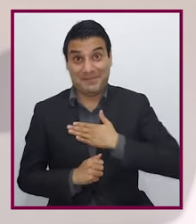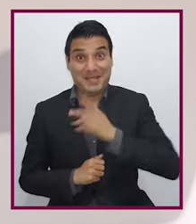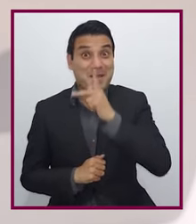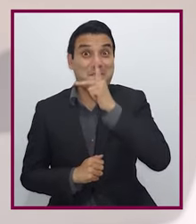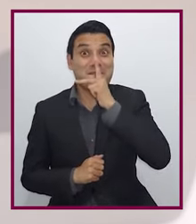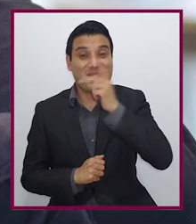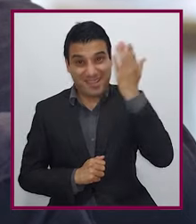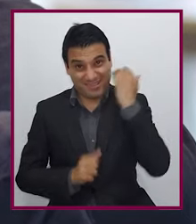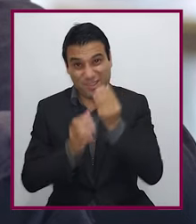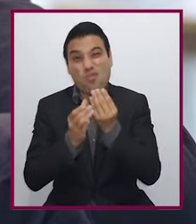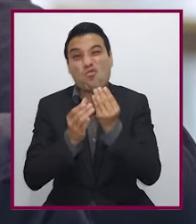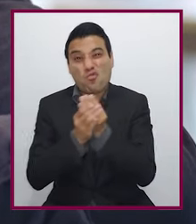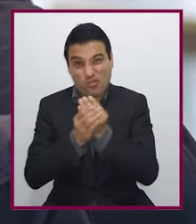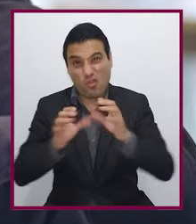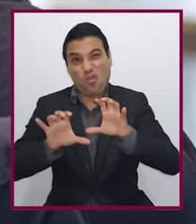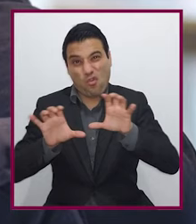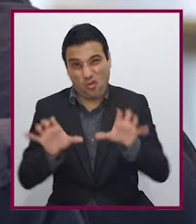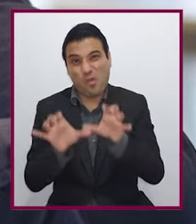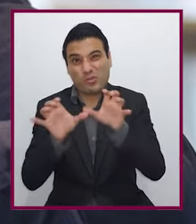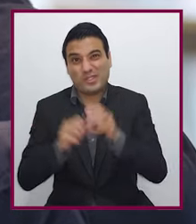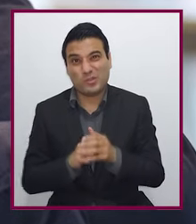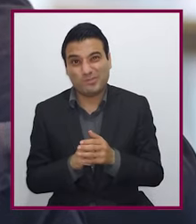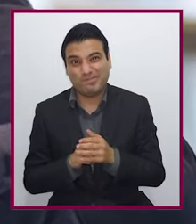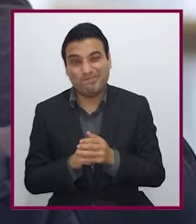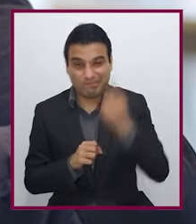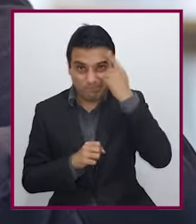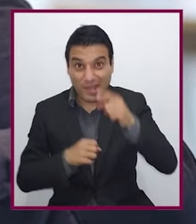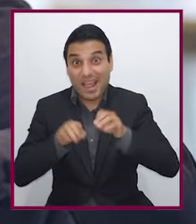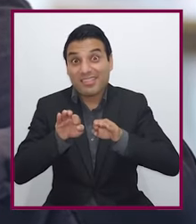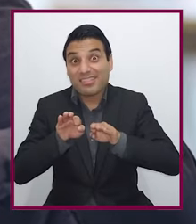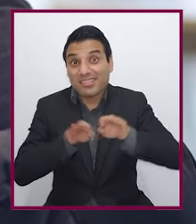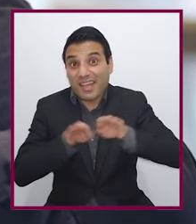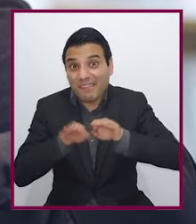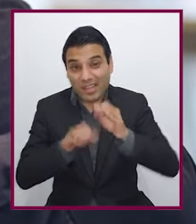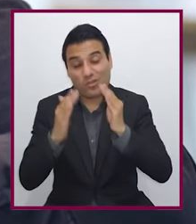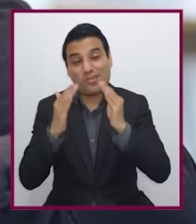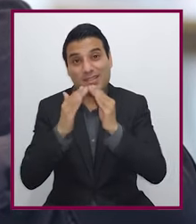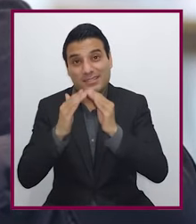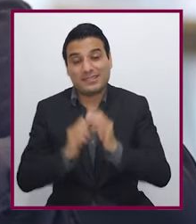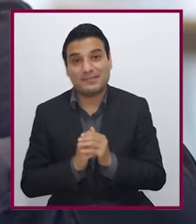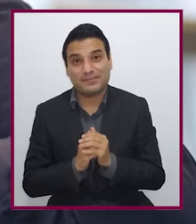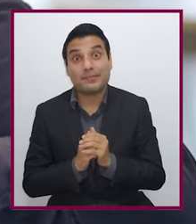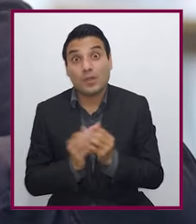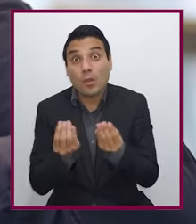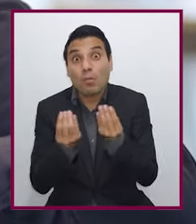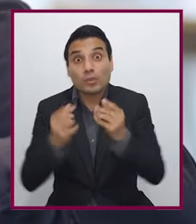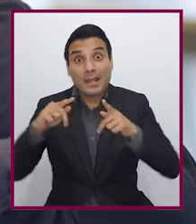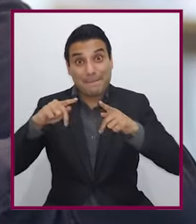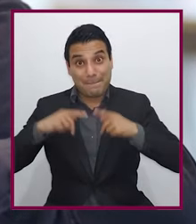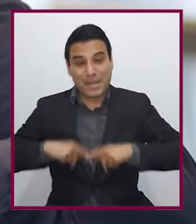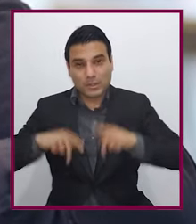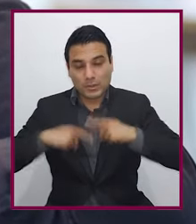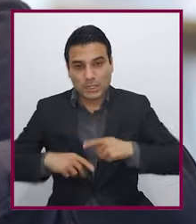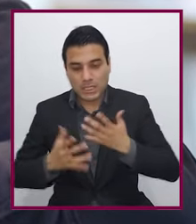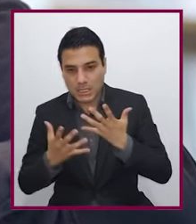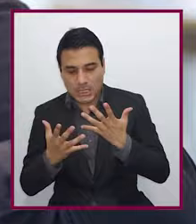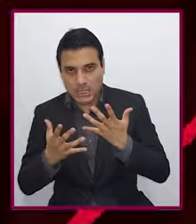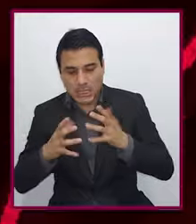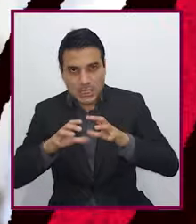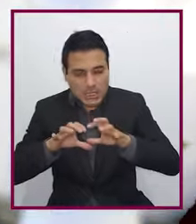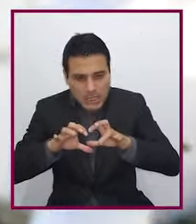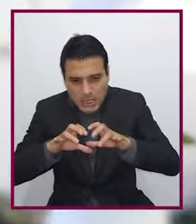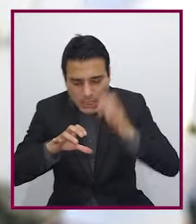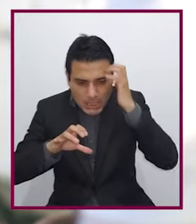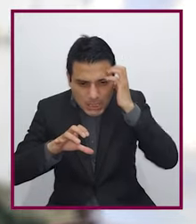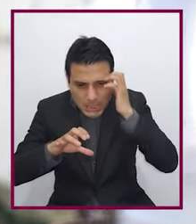Uy, tienes razón. Mi papá tuvo que tomar unos cursos de computación para poder trabajar desde casa. Es cierto que mucha gente necesitó